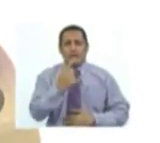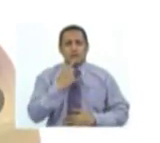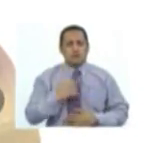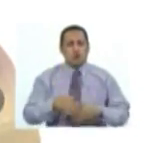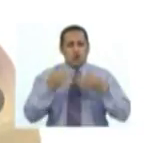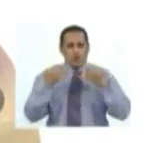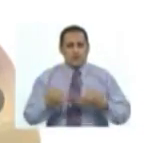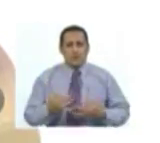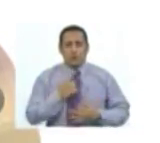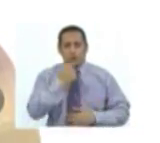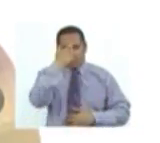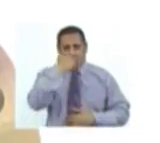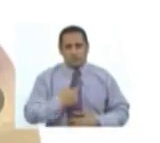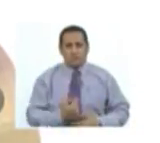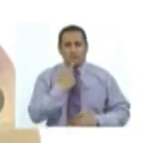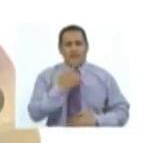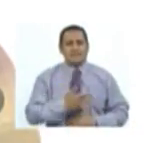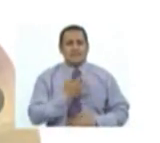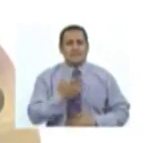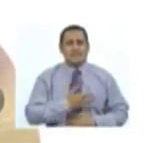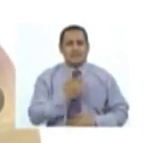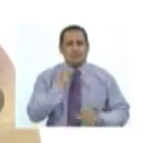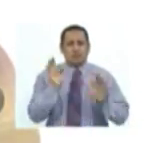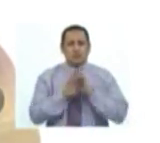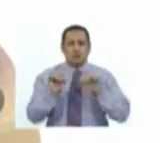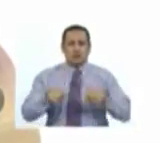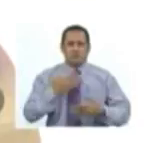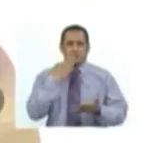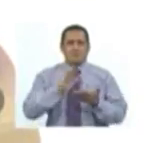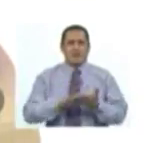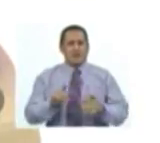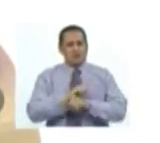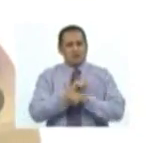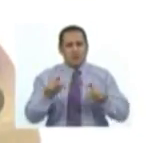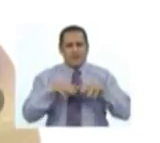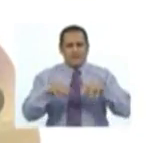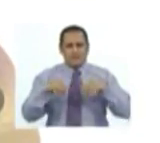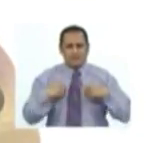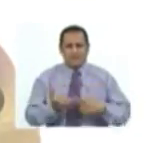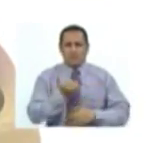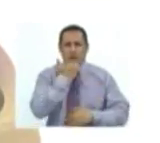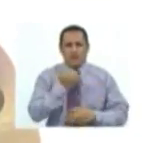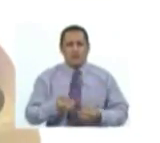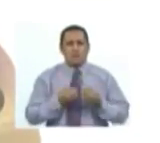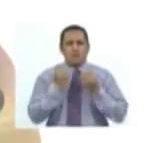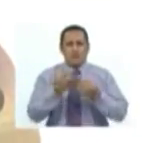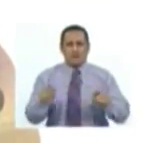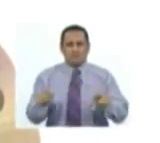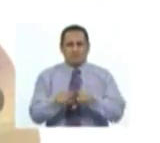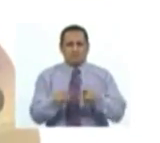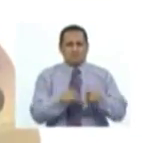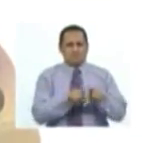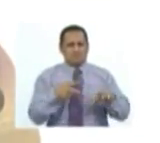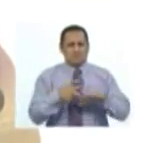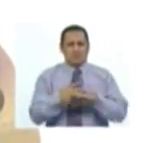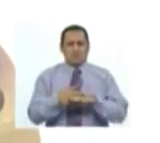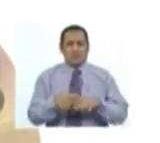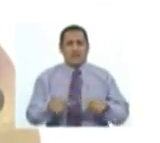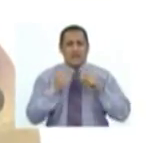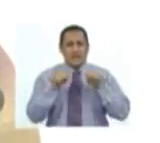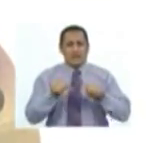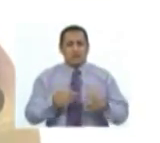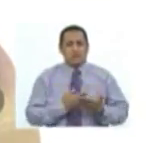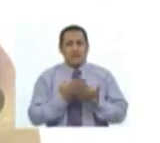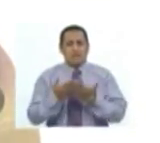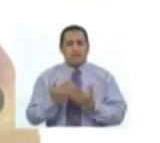uno necesariamente va a sentir que es injusta, arbitraria, equivocada, porque hay parcialidad. Entonces, bueno, esa es otra de